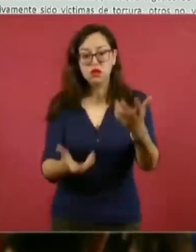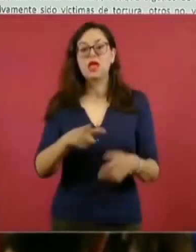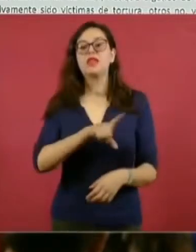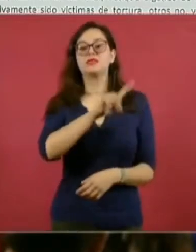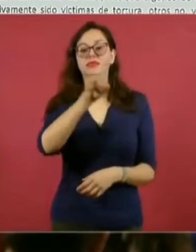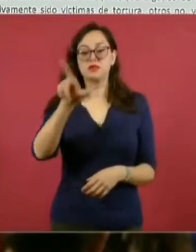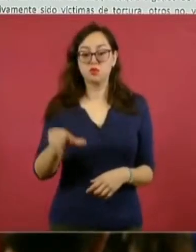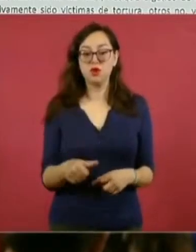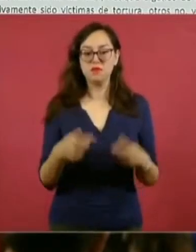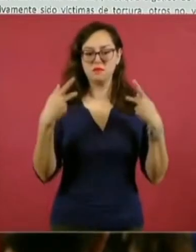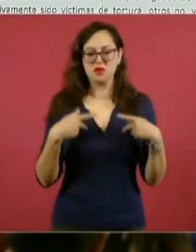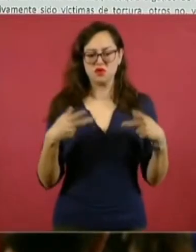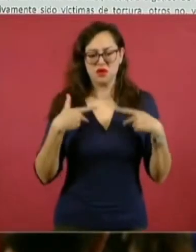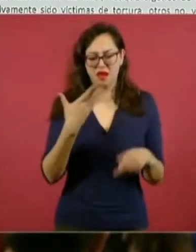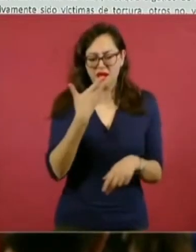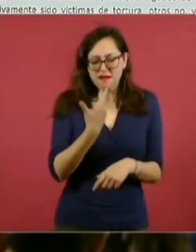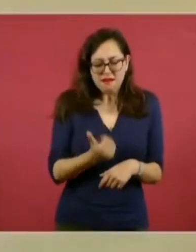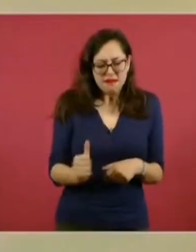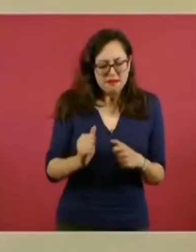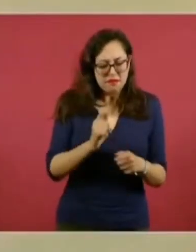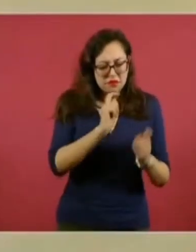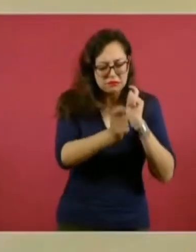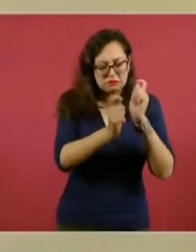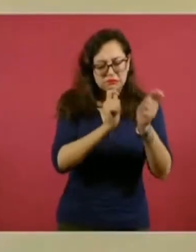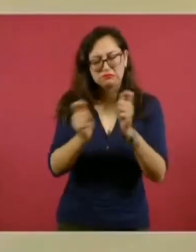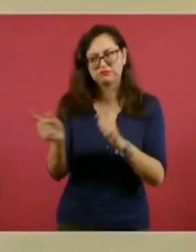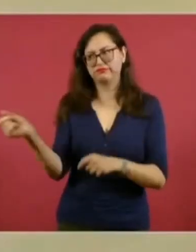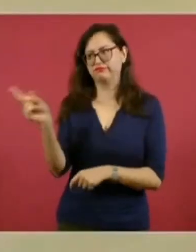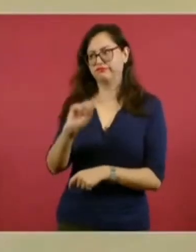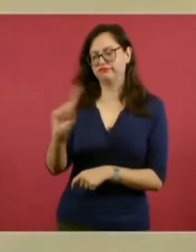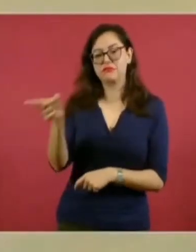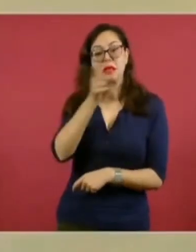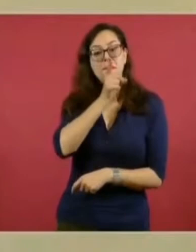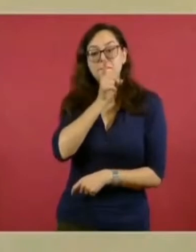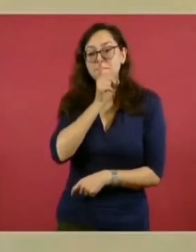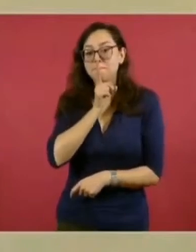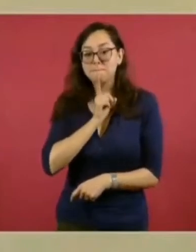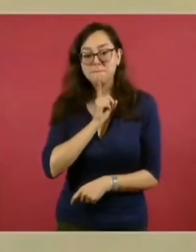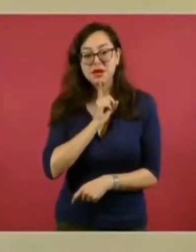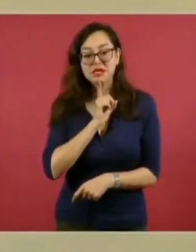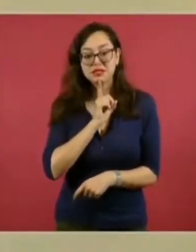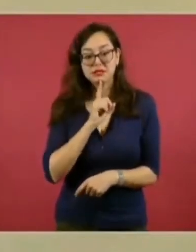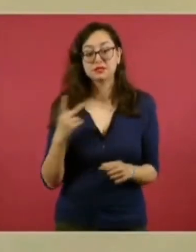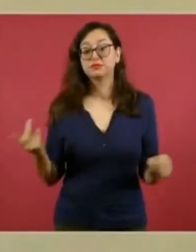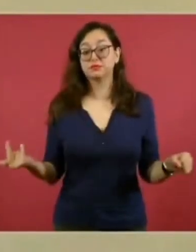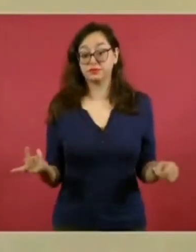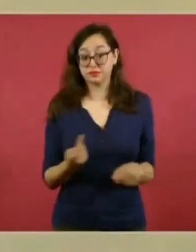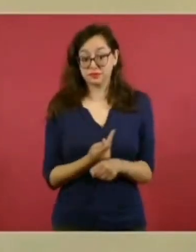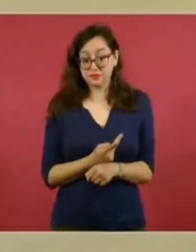completamente falsa esa versión. Además de esta irresponsable actitud,